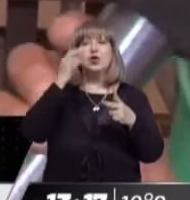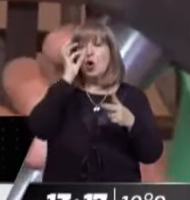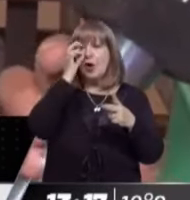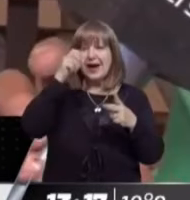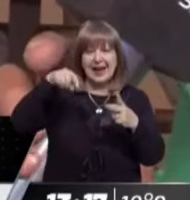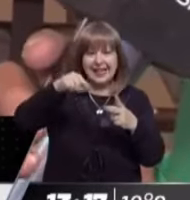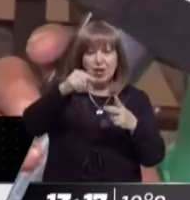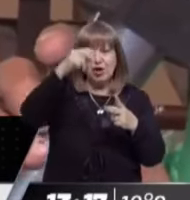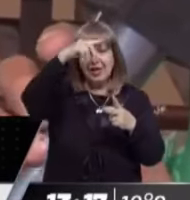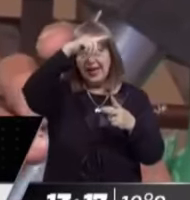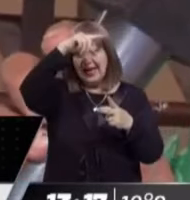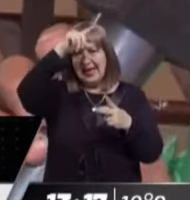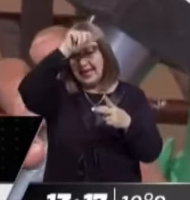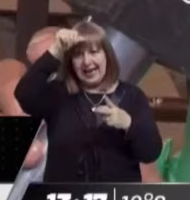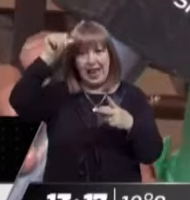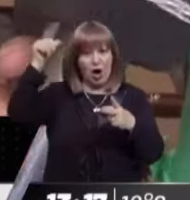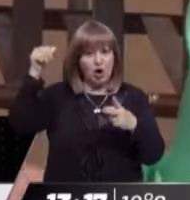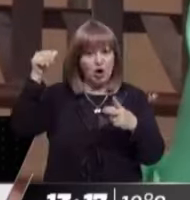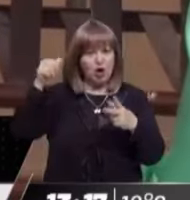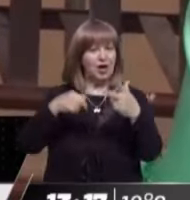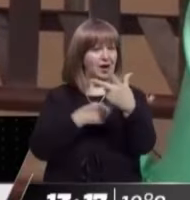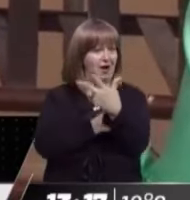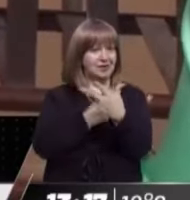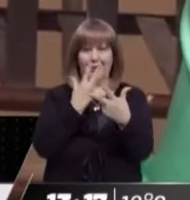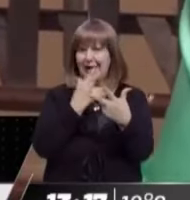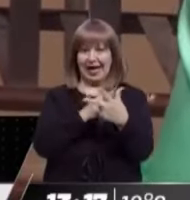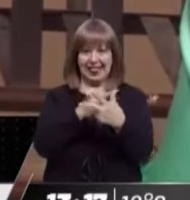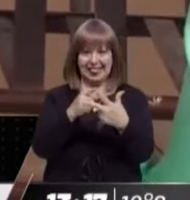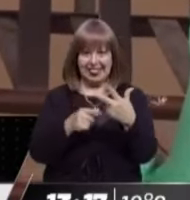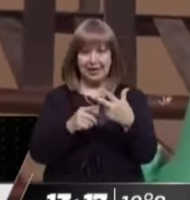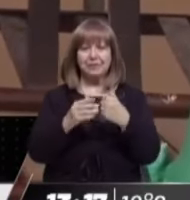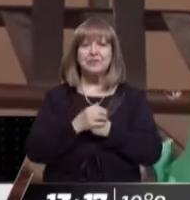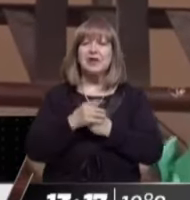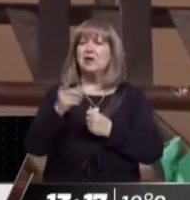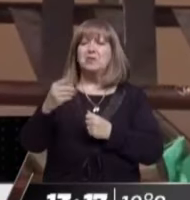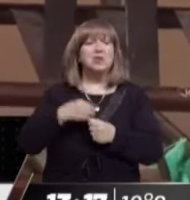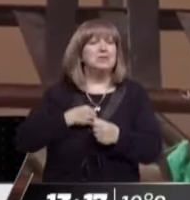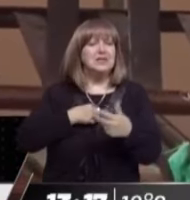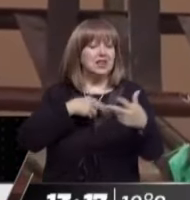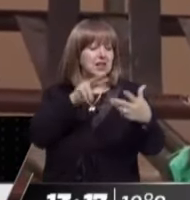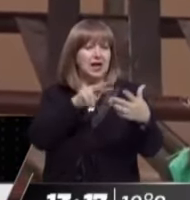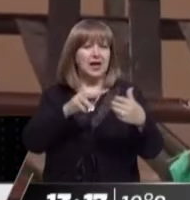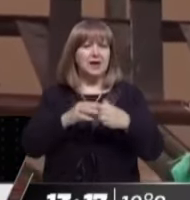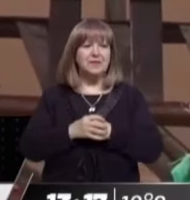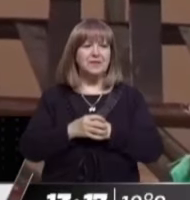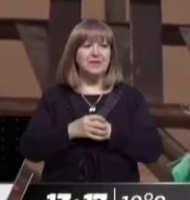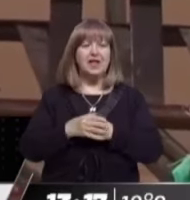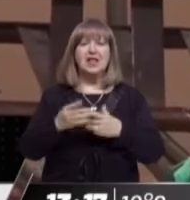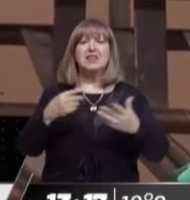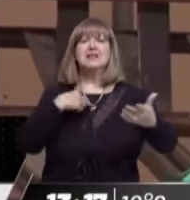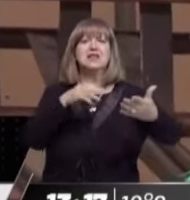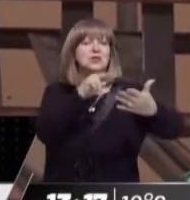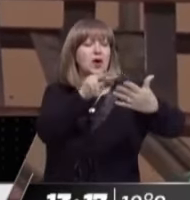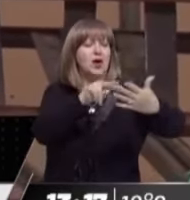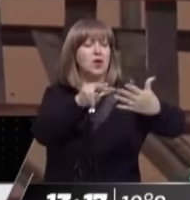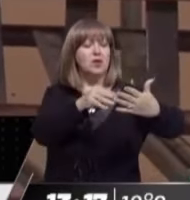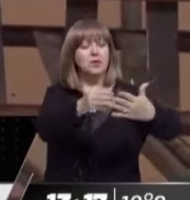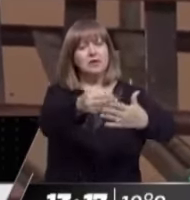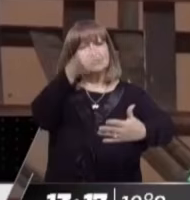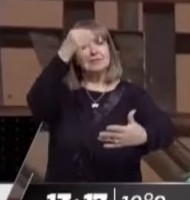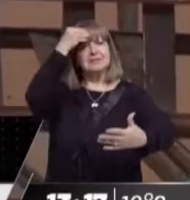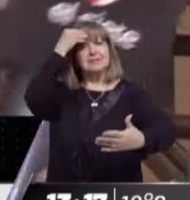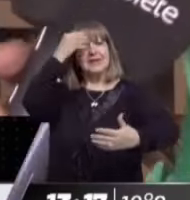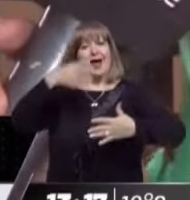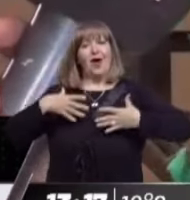qué te gusta leer? ¿Qué te genera la lectura? Y como que leer me pone más feliz y